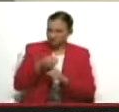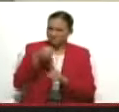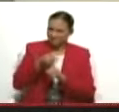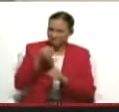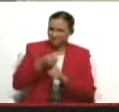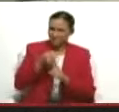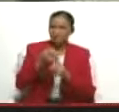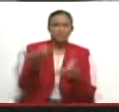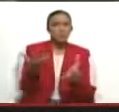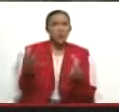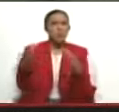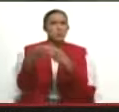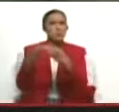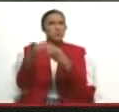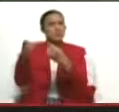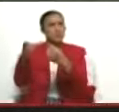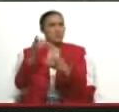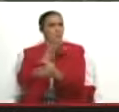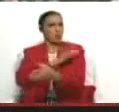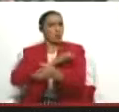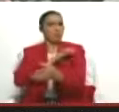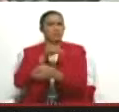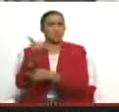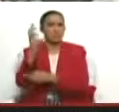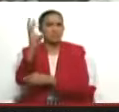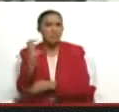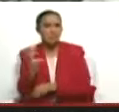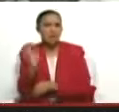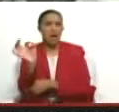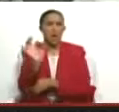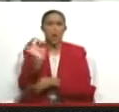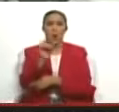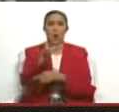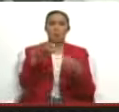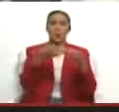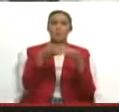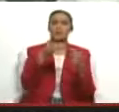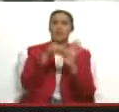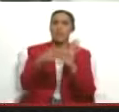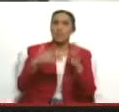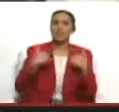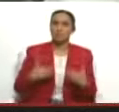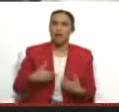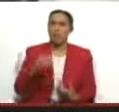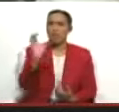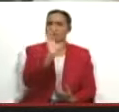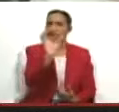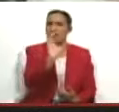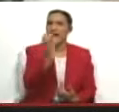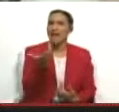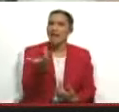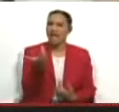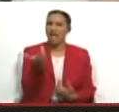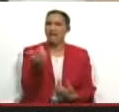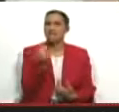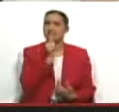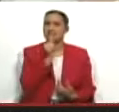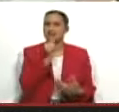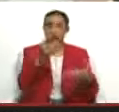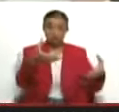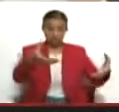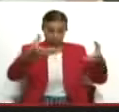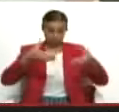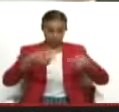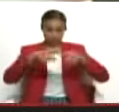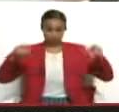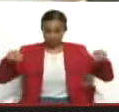petar un comité de defensa derecho humano en el tir en mérid o en Caracas uno tenía que estar teniendo cartografías y coordenadas